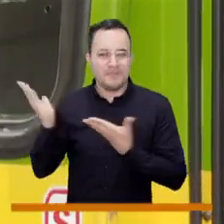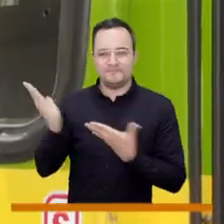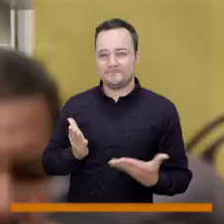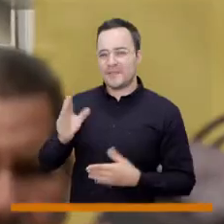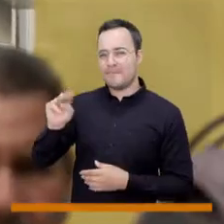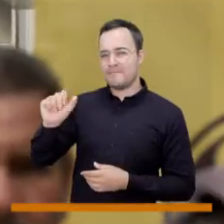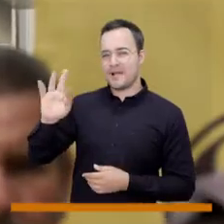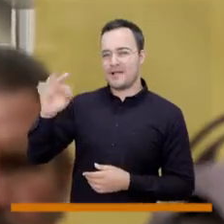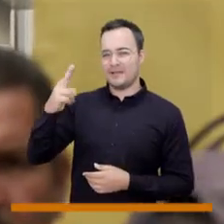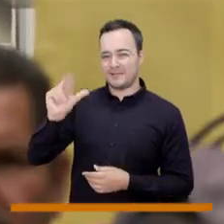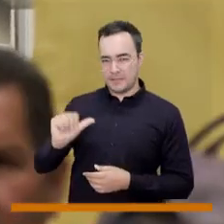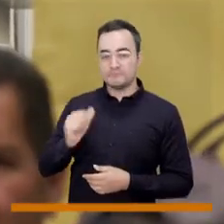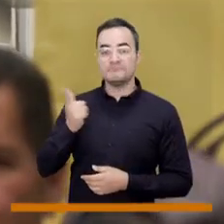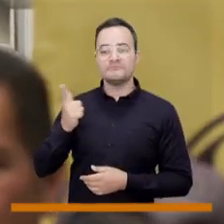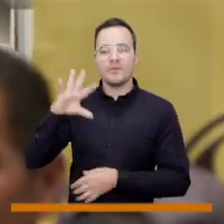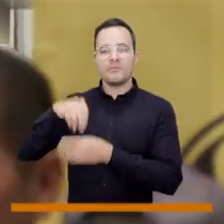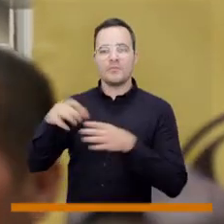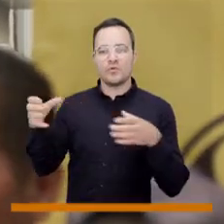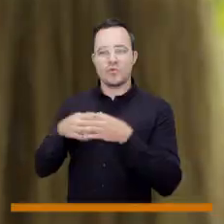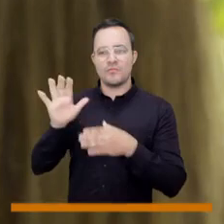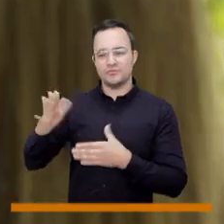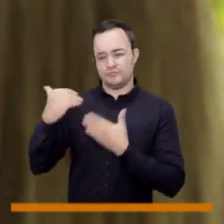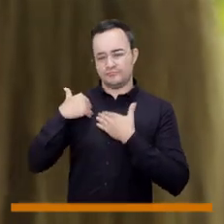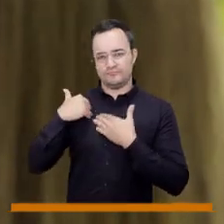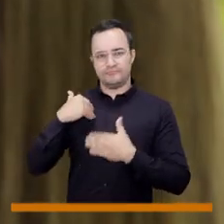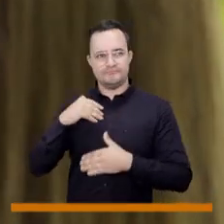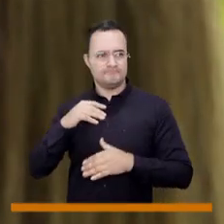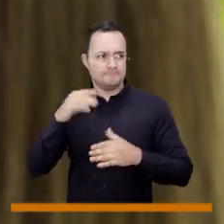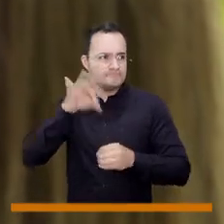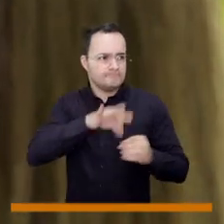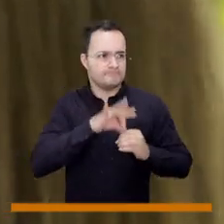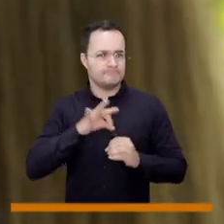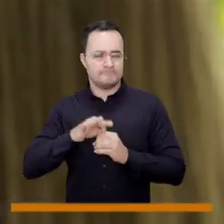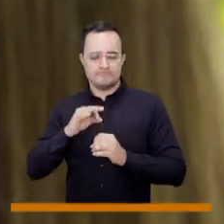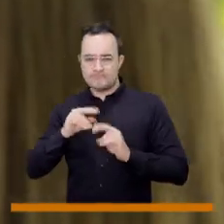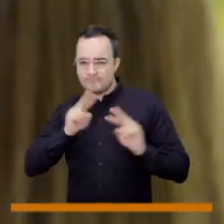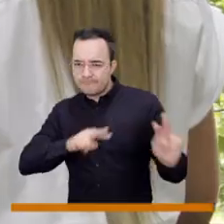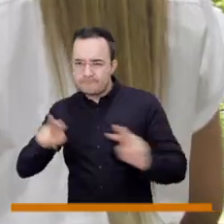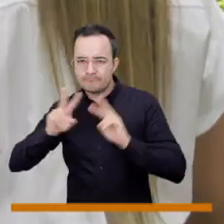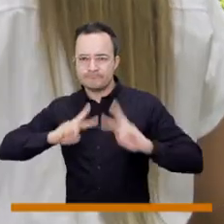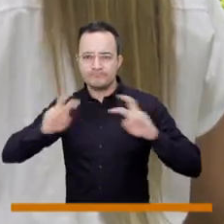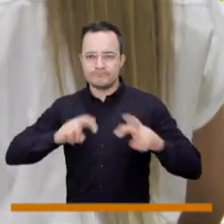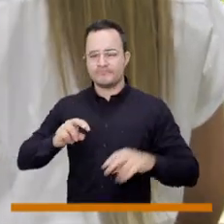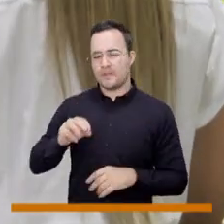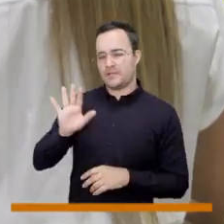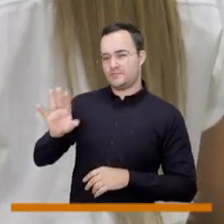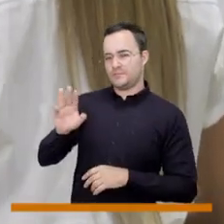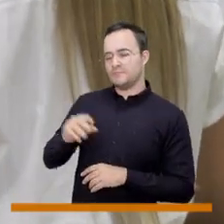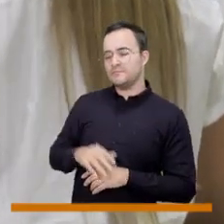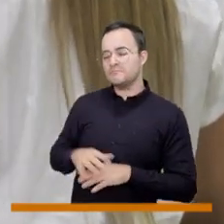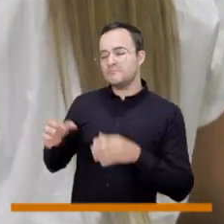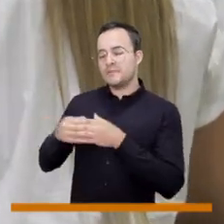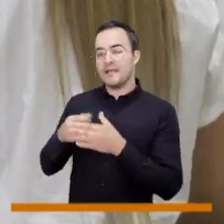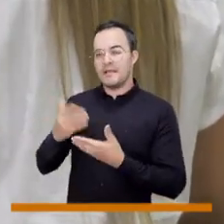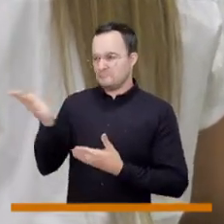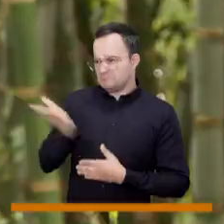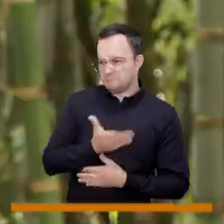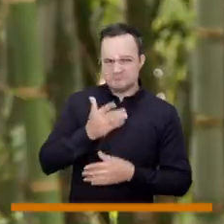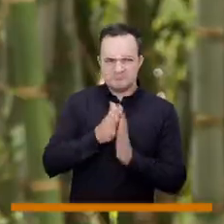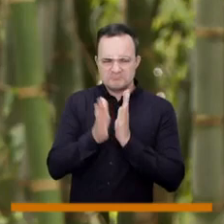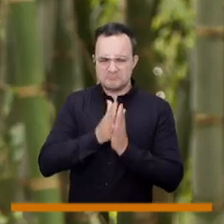observatorio electorales de acá de Antioquia doña Marta bienvenida y cuéntenos cuáles son los riesgos que puede haber aquí en nuestra